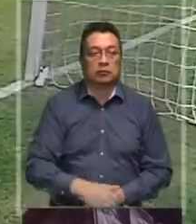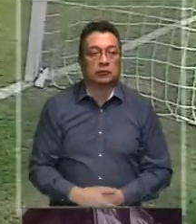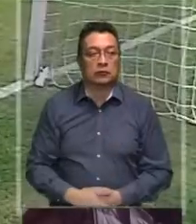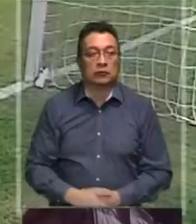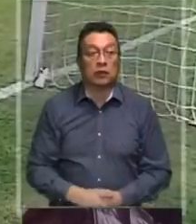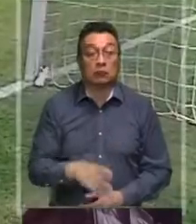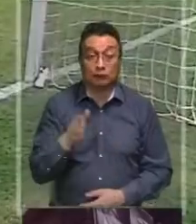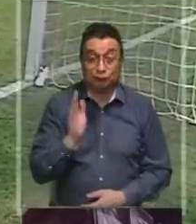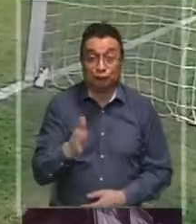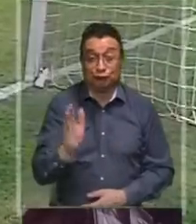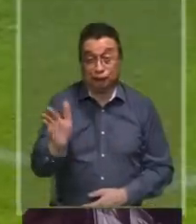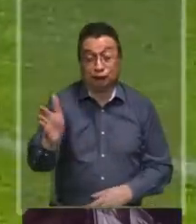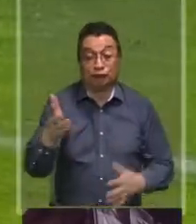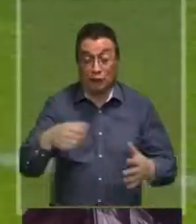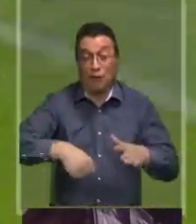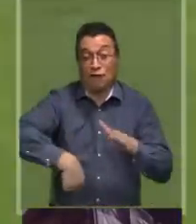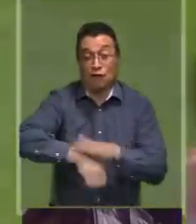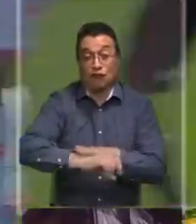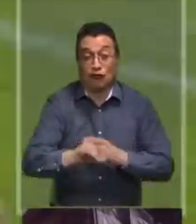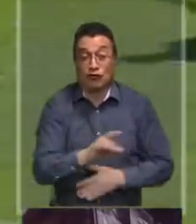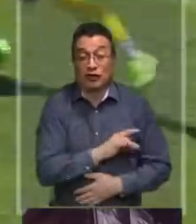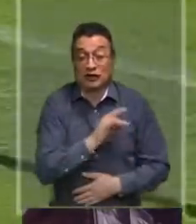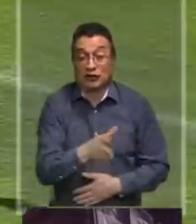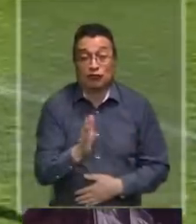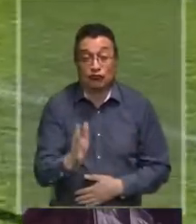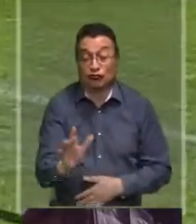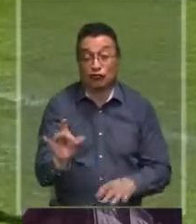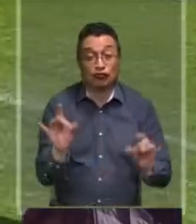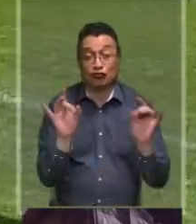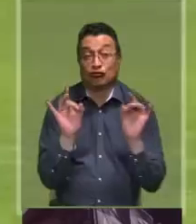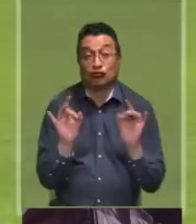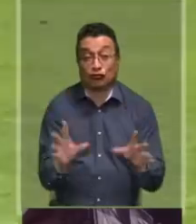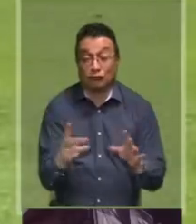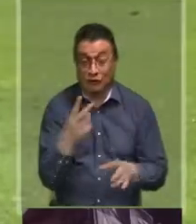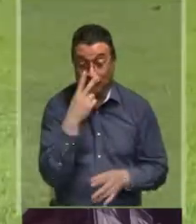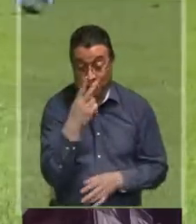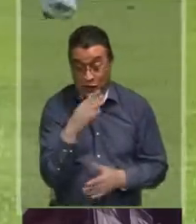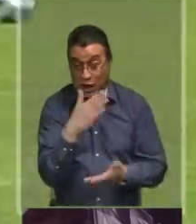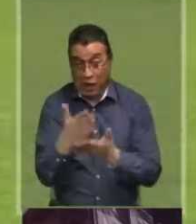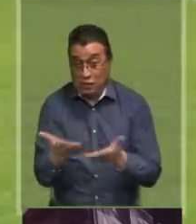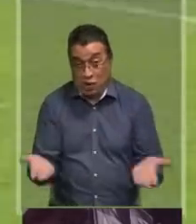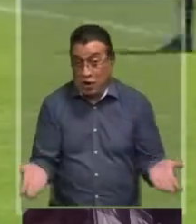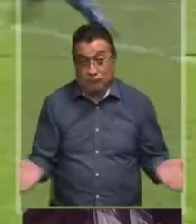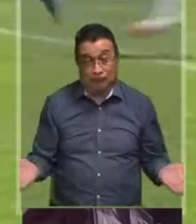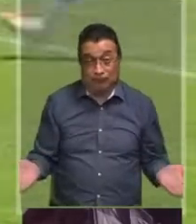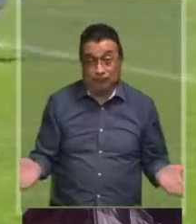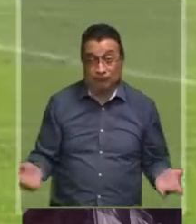¿Seguirá el destino del fútbol chileno tal cual como lo vemos hoy?